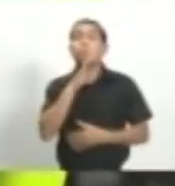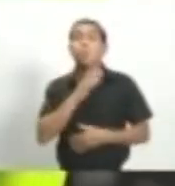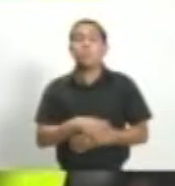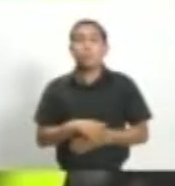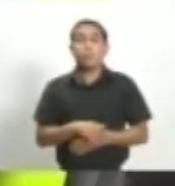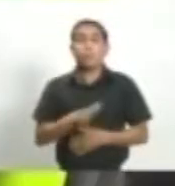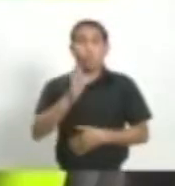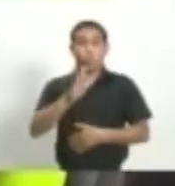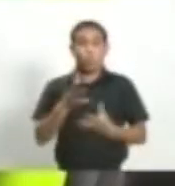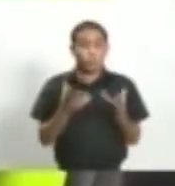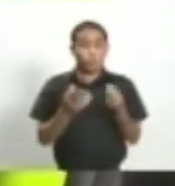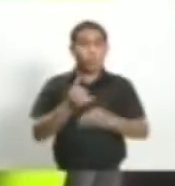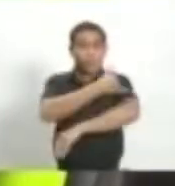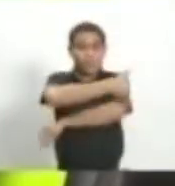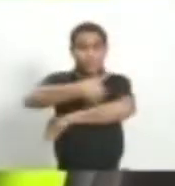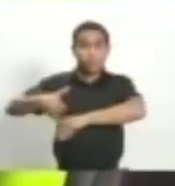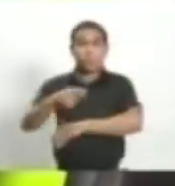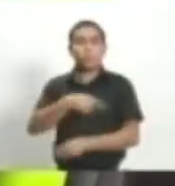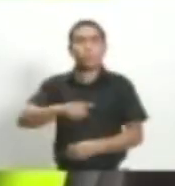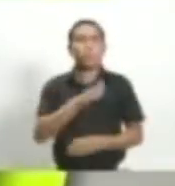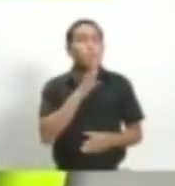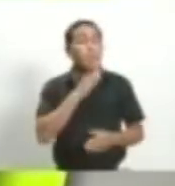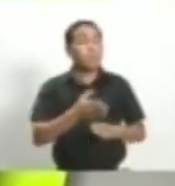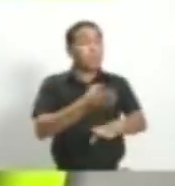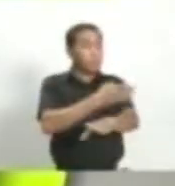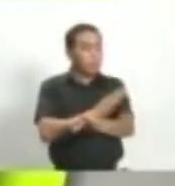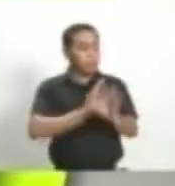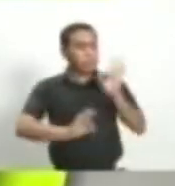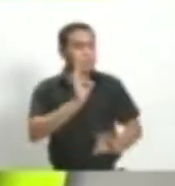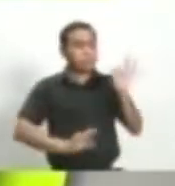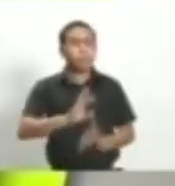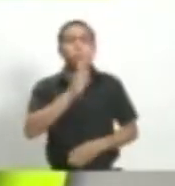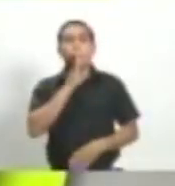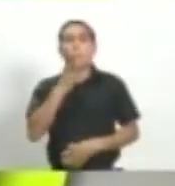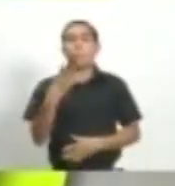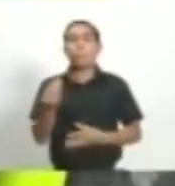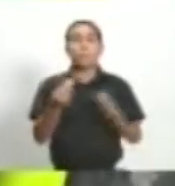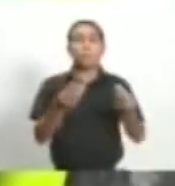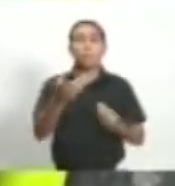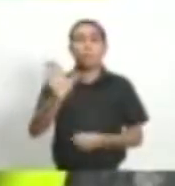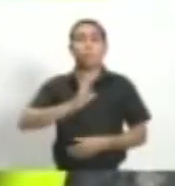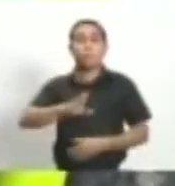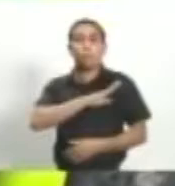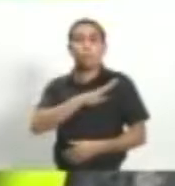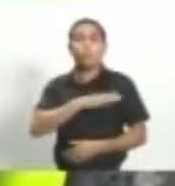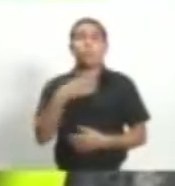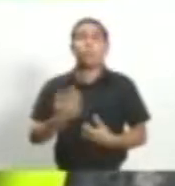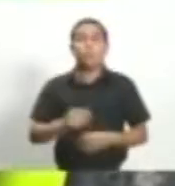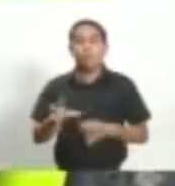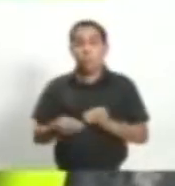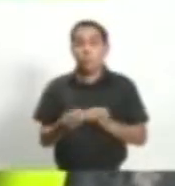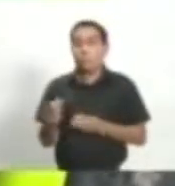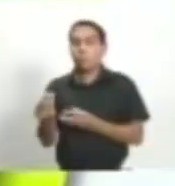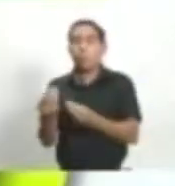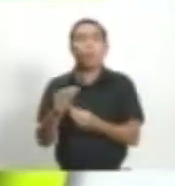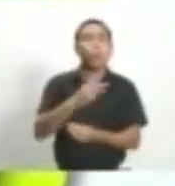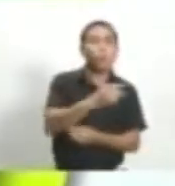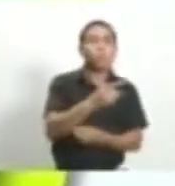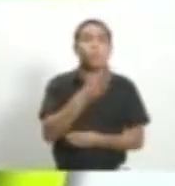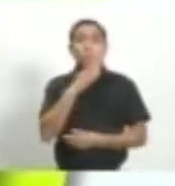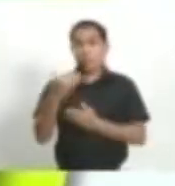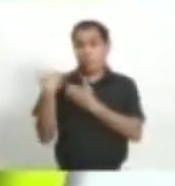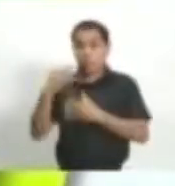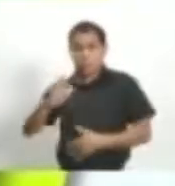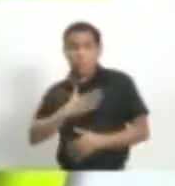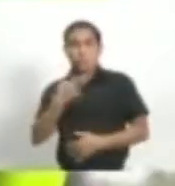Arquitectos asegura que los responsables son Planeación y Control Urbano, mientras que esas dos secretarías afirman que no es de su responsabilidad